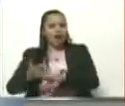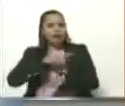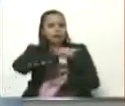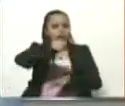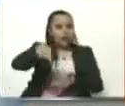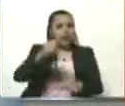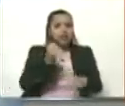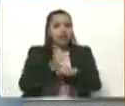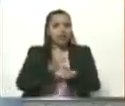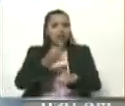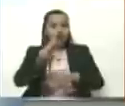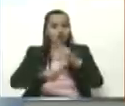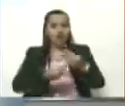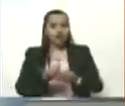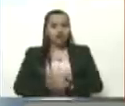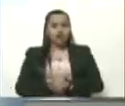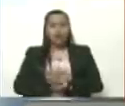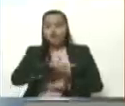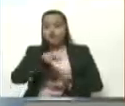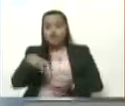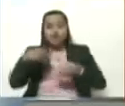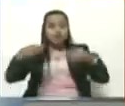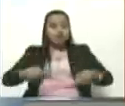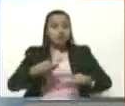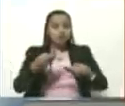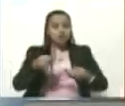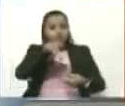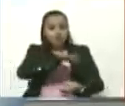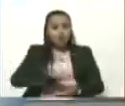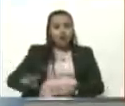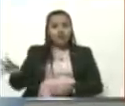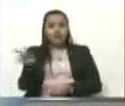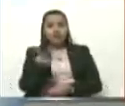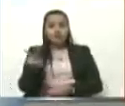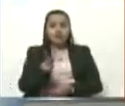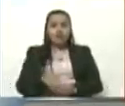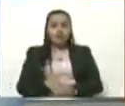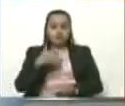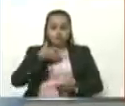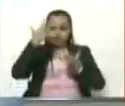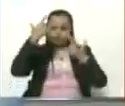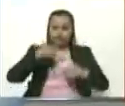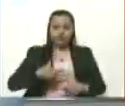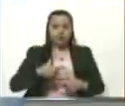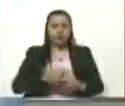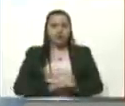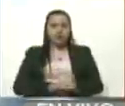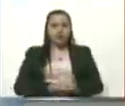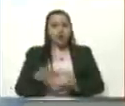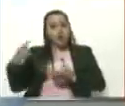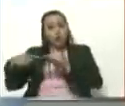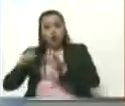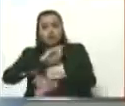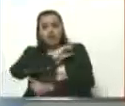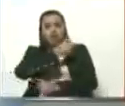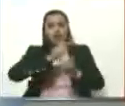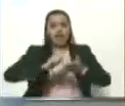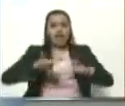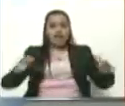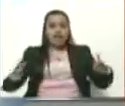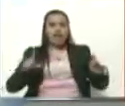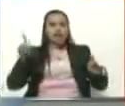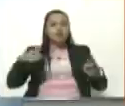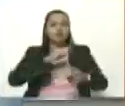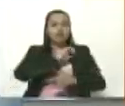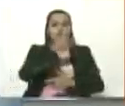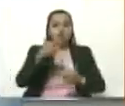los que en todo el territorio nacional desde mi persona pasando por los directores generales los directores de línea